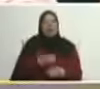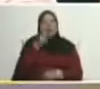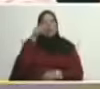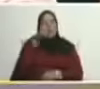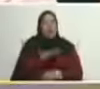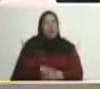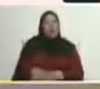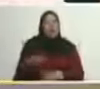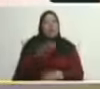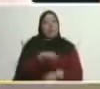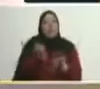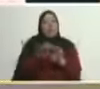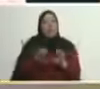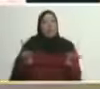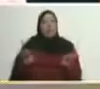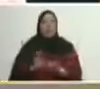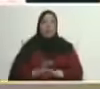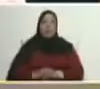y tenemos la educación.